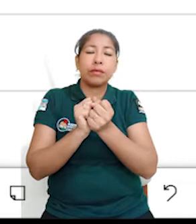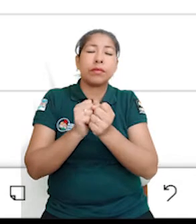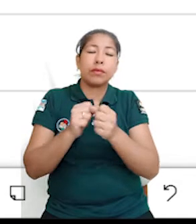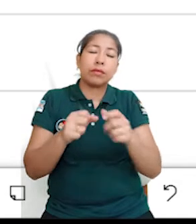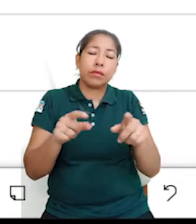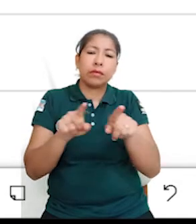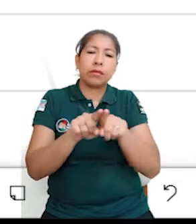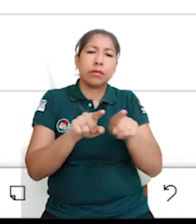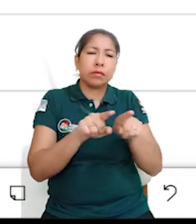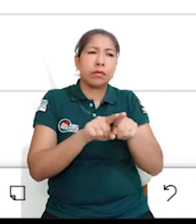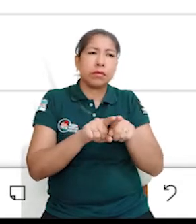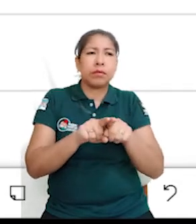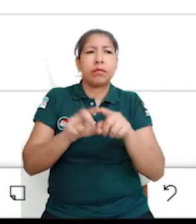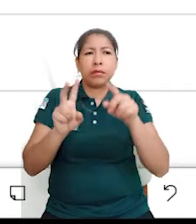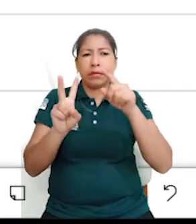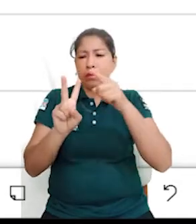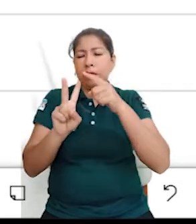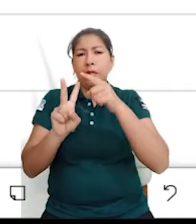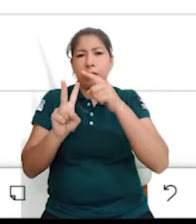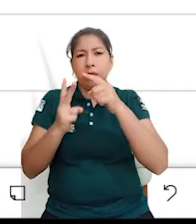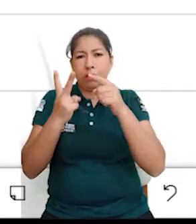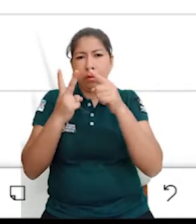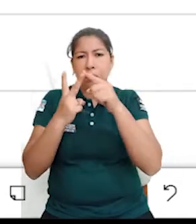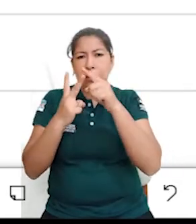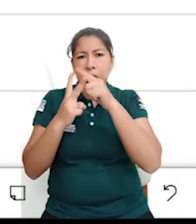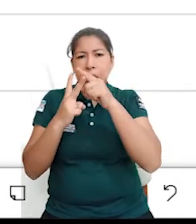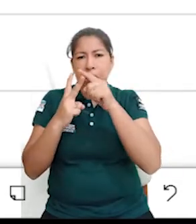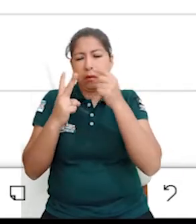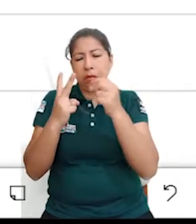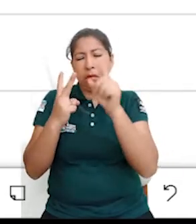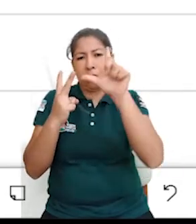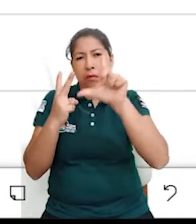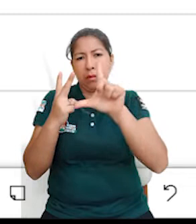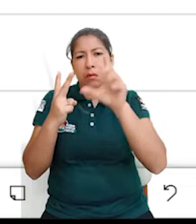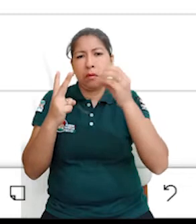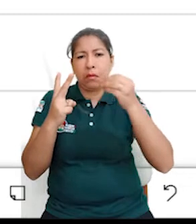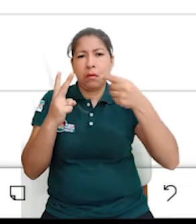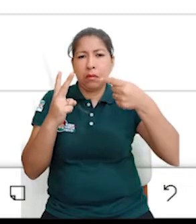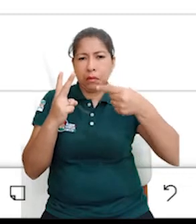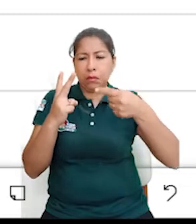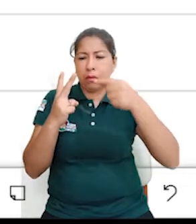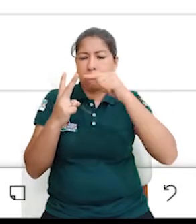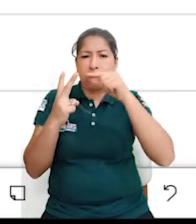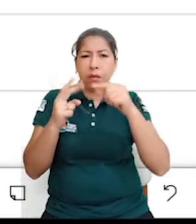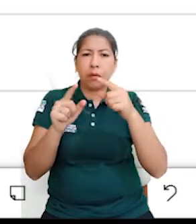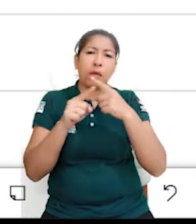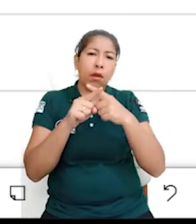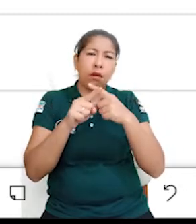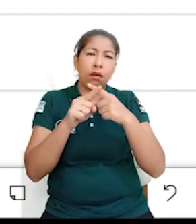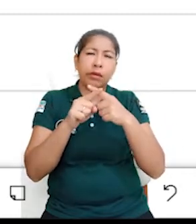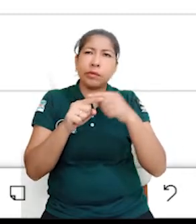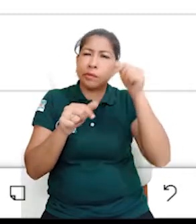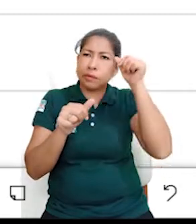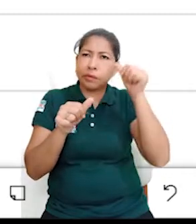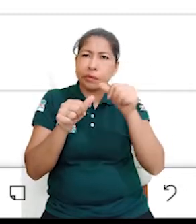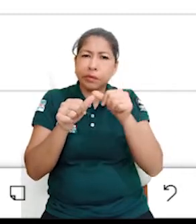que este 2 está multiplicando al logaritmo y por propiedades lo podemos retornar a el exponente del